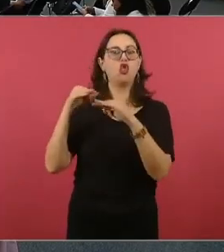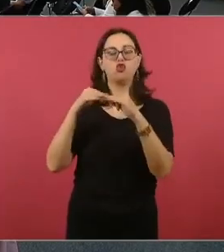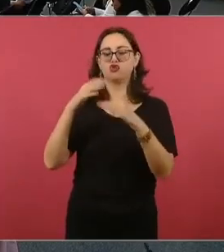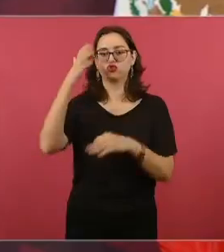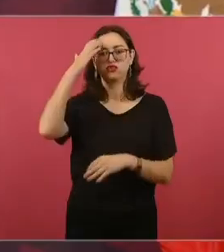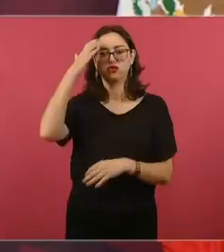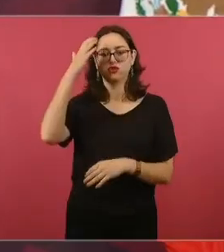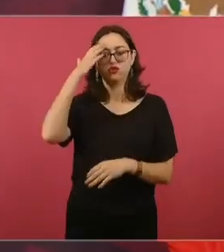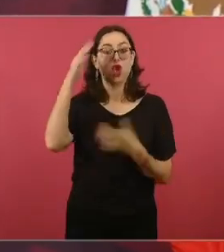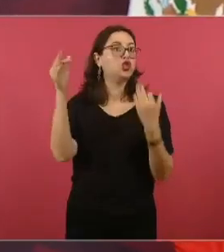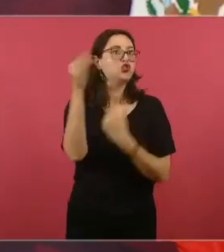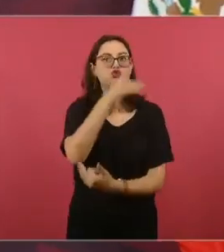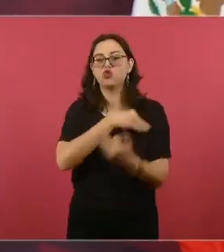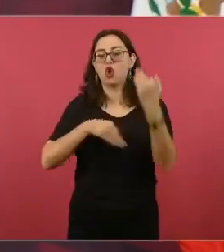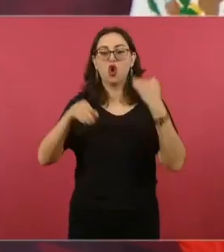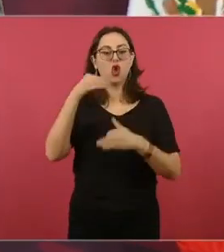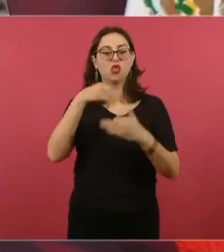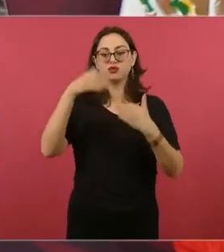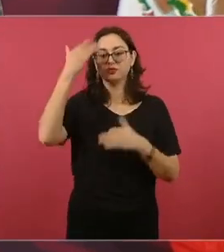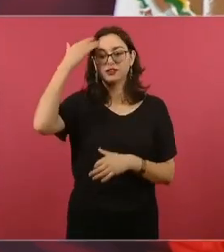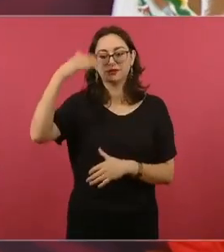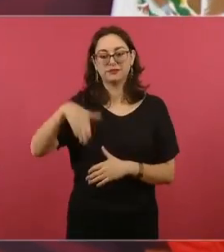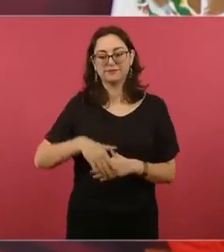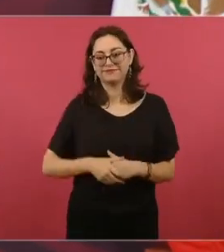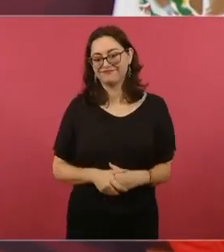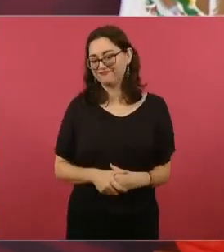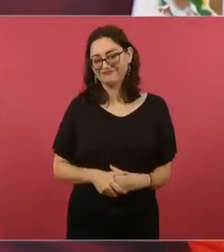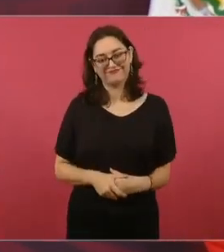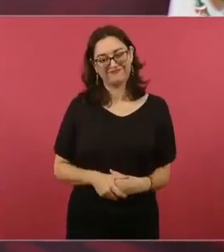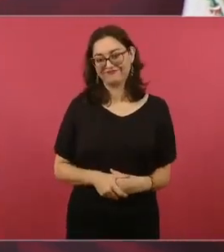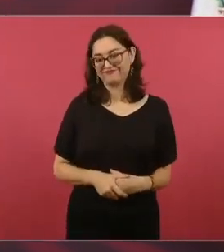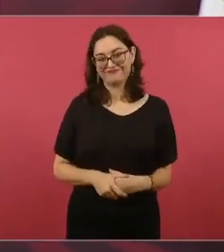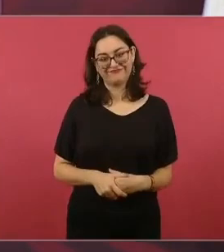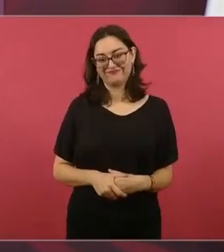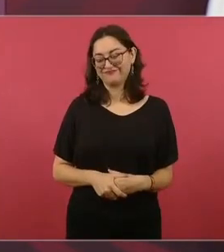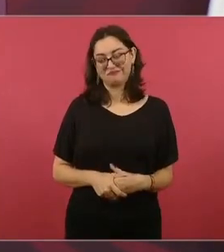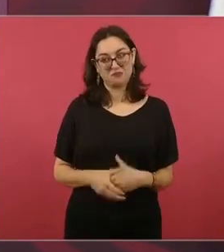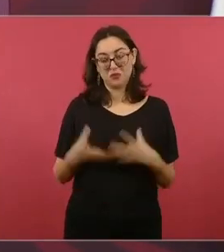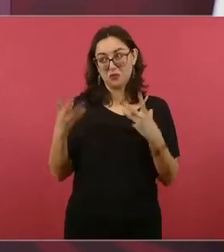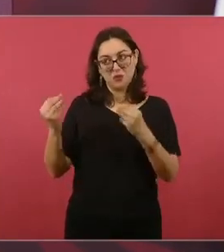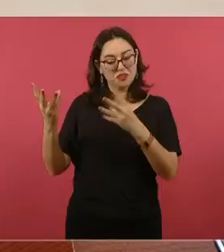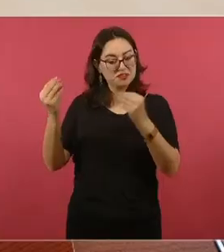No, ni siquiera con la televisión abierta se llega a todos.